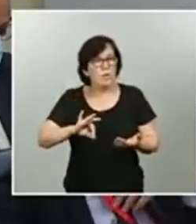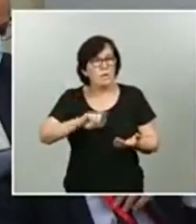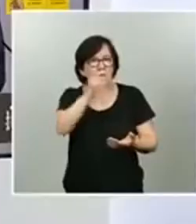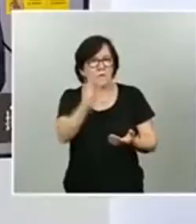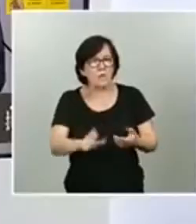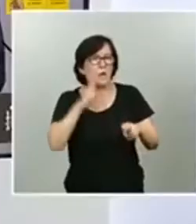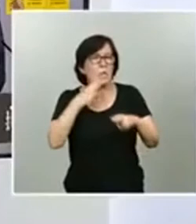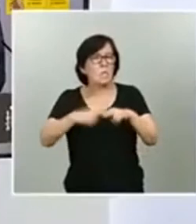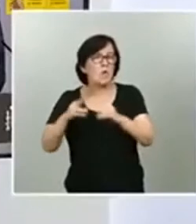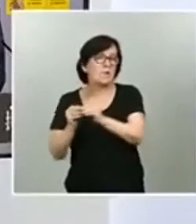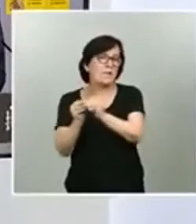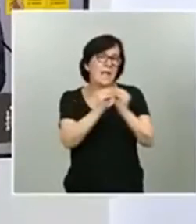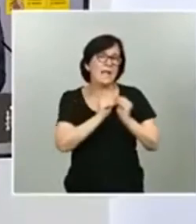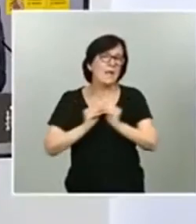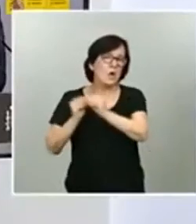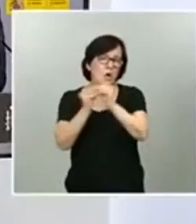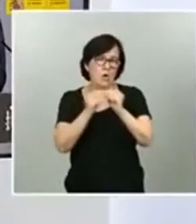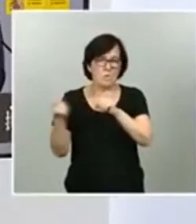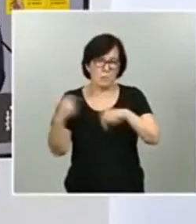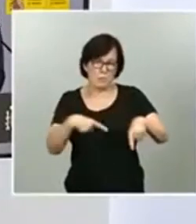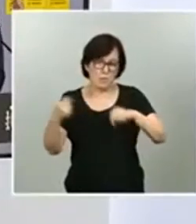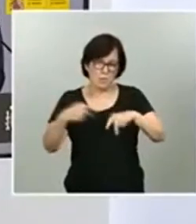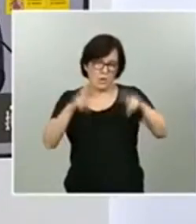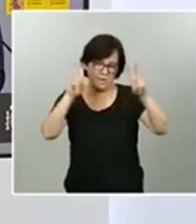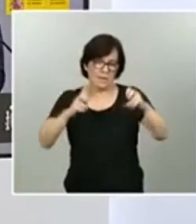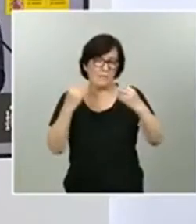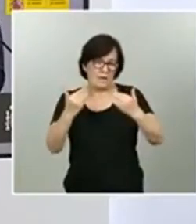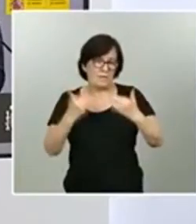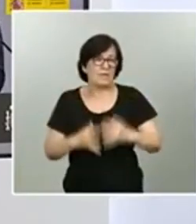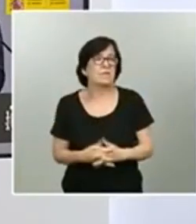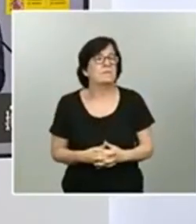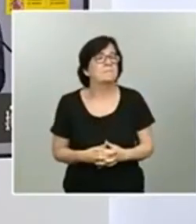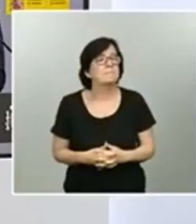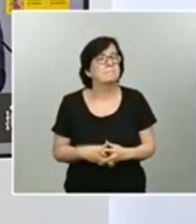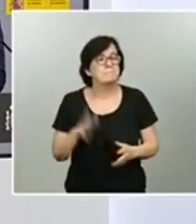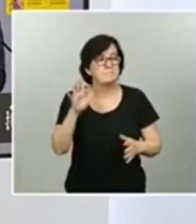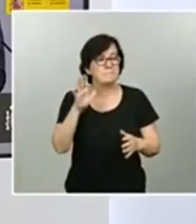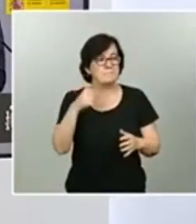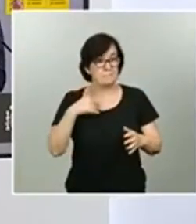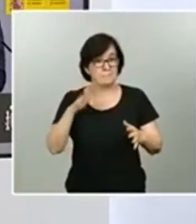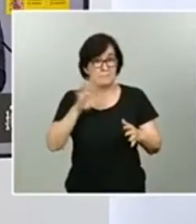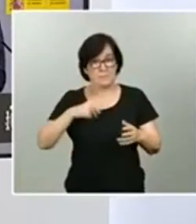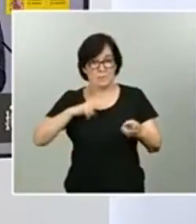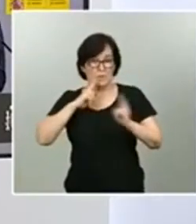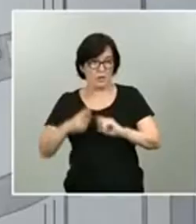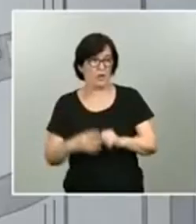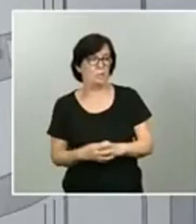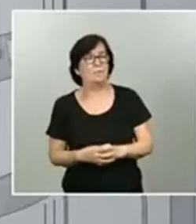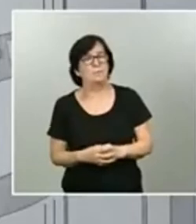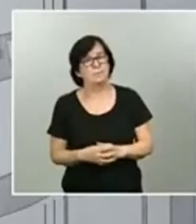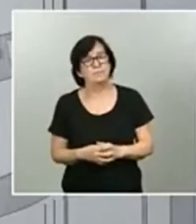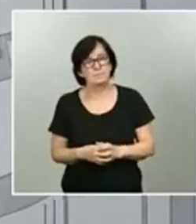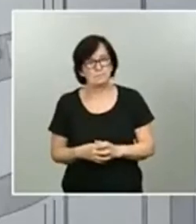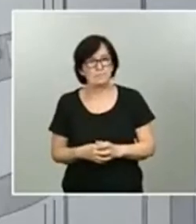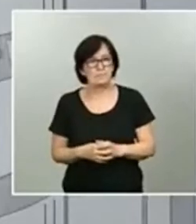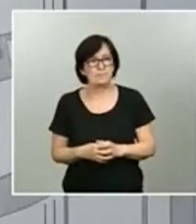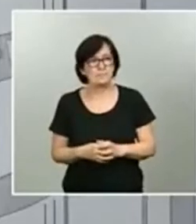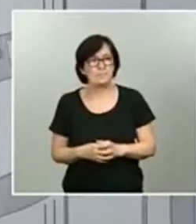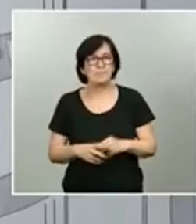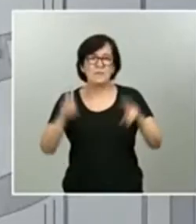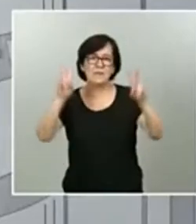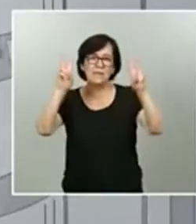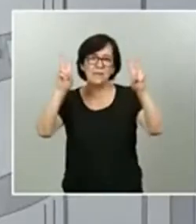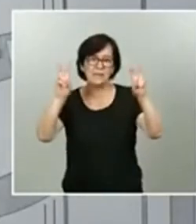común sobre inmigración en el ámbito de la Unión Europea. Gracias. Si le parece, respondo primero. Per quanto riguarda la situazione,